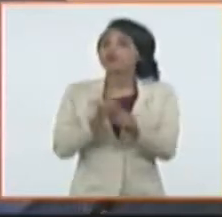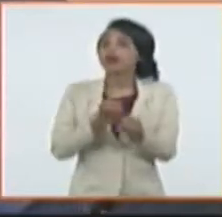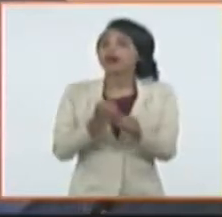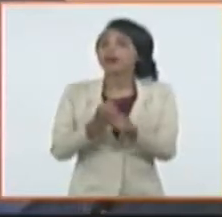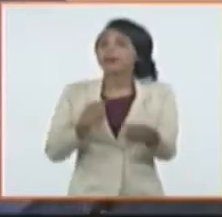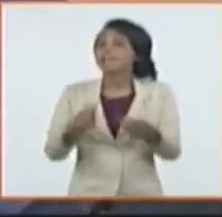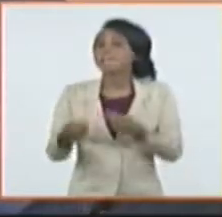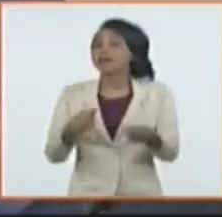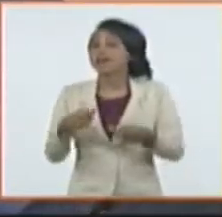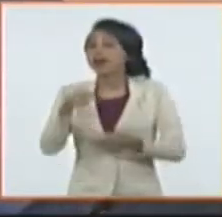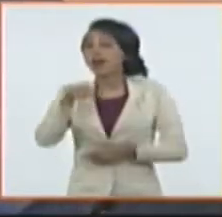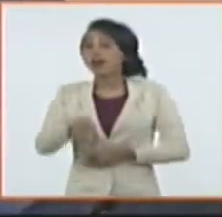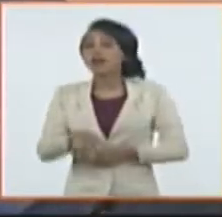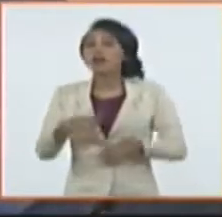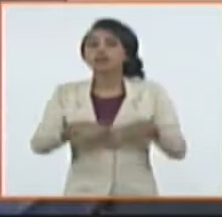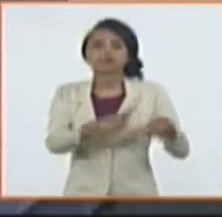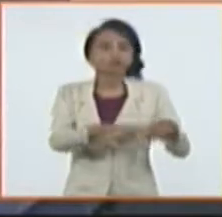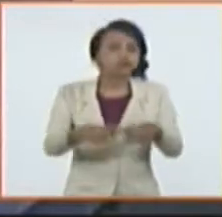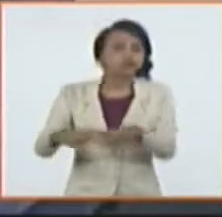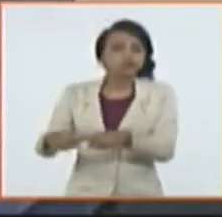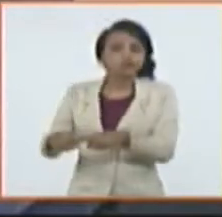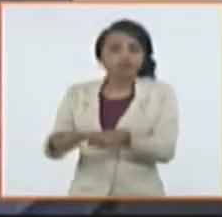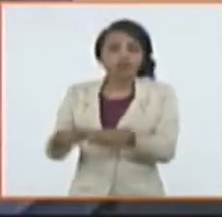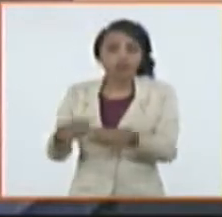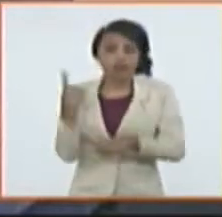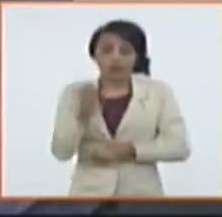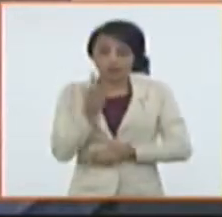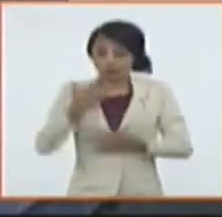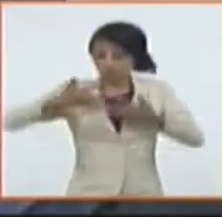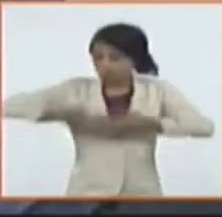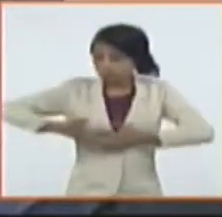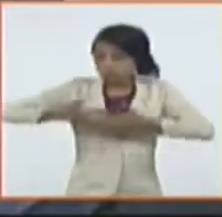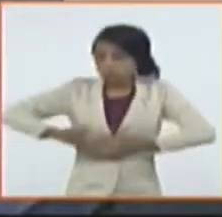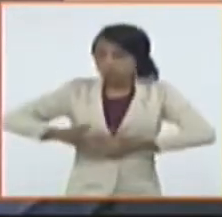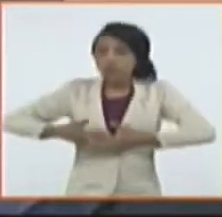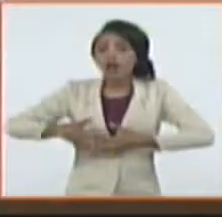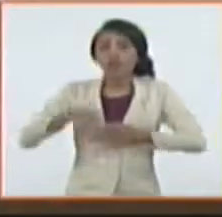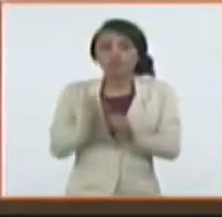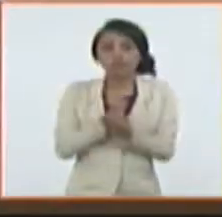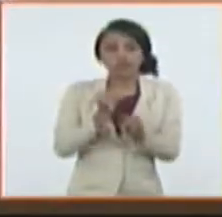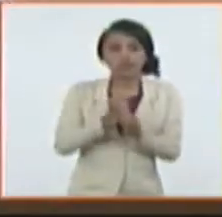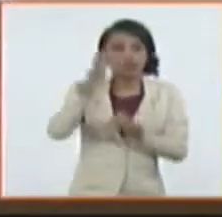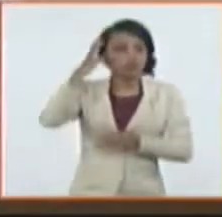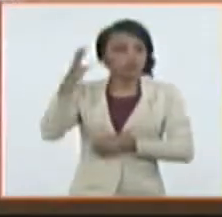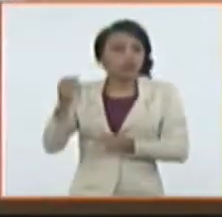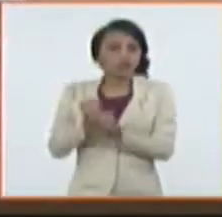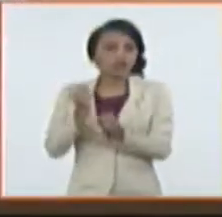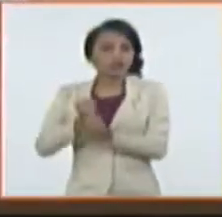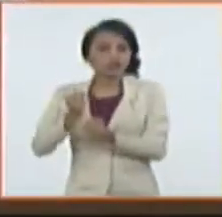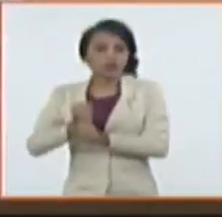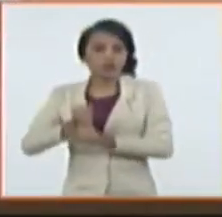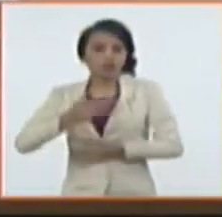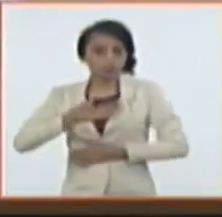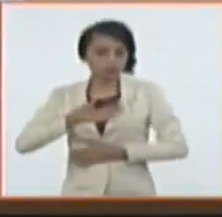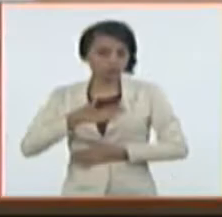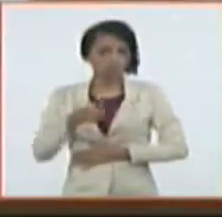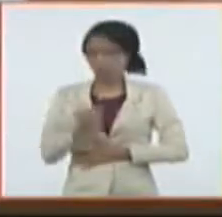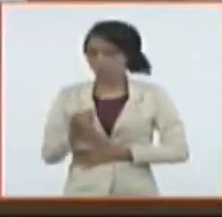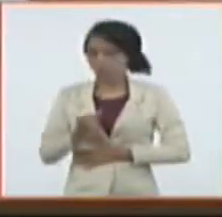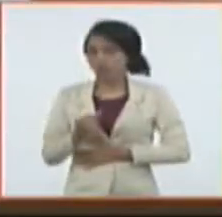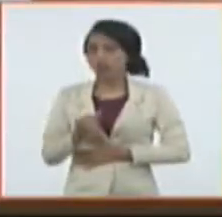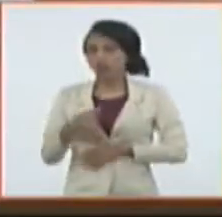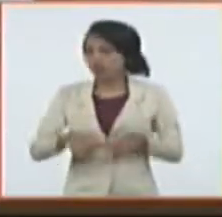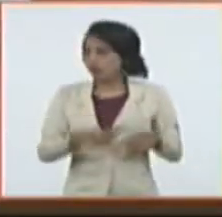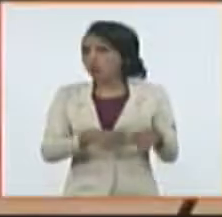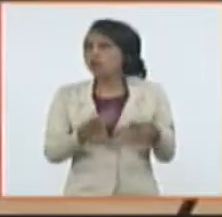pongan producciones nacionales que existen, tanto el sector estatal como el sector no estatal. La